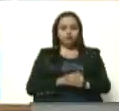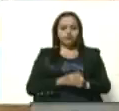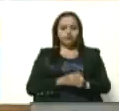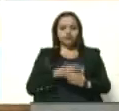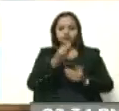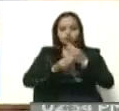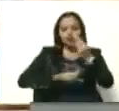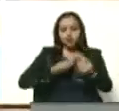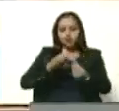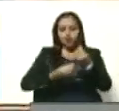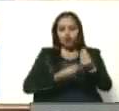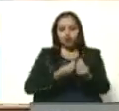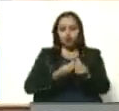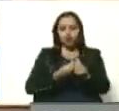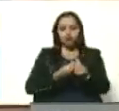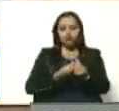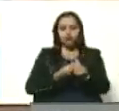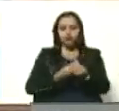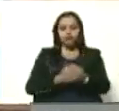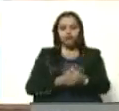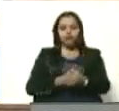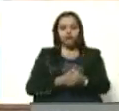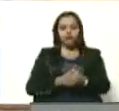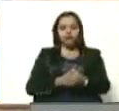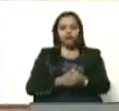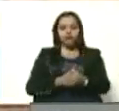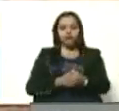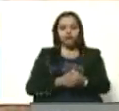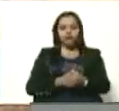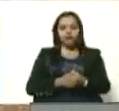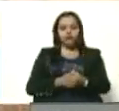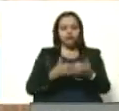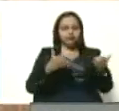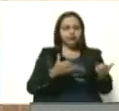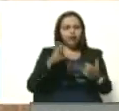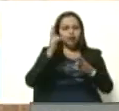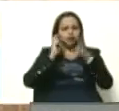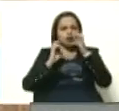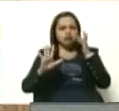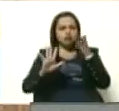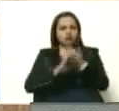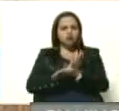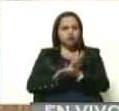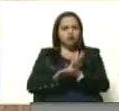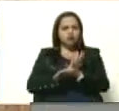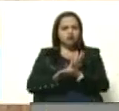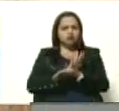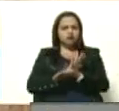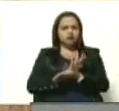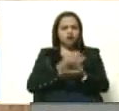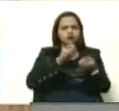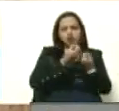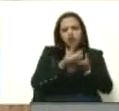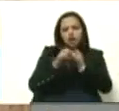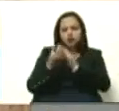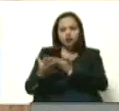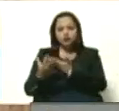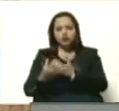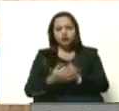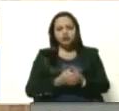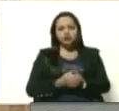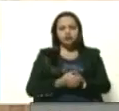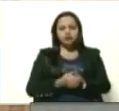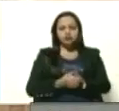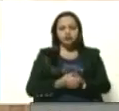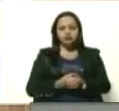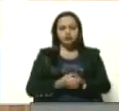realizando pues su respectiva, vamos a escuchar un poco acerca de sus declaraciones. A